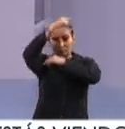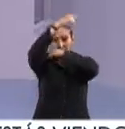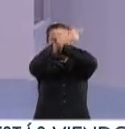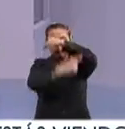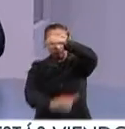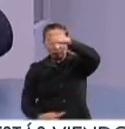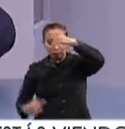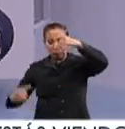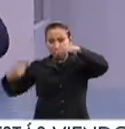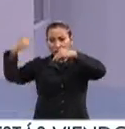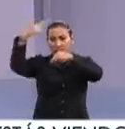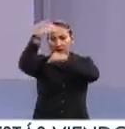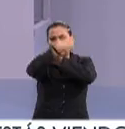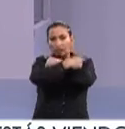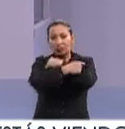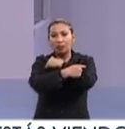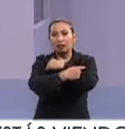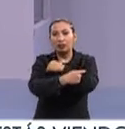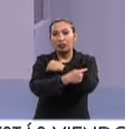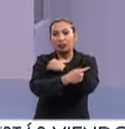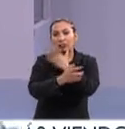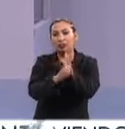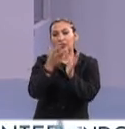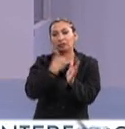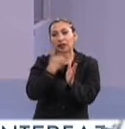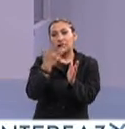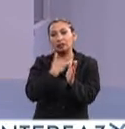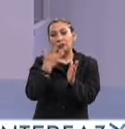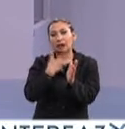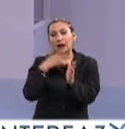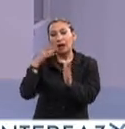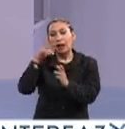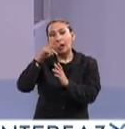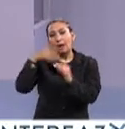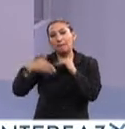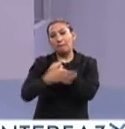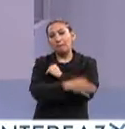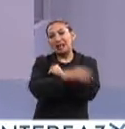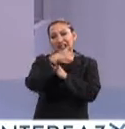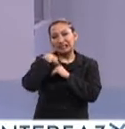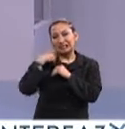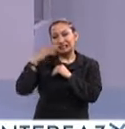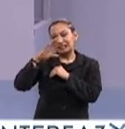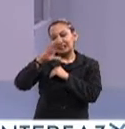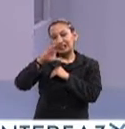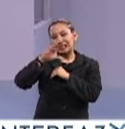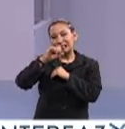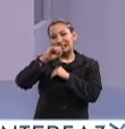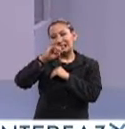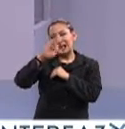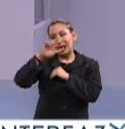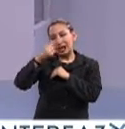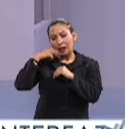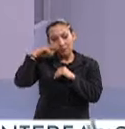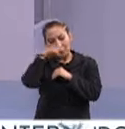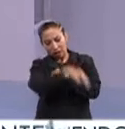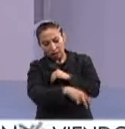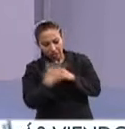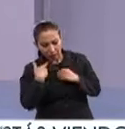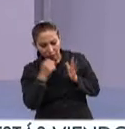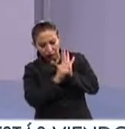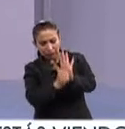es esa forma que contiene, pues por ejemplo, el pez sierra, estos peces, por supuesto, marinos que tenían